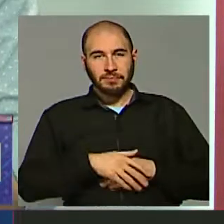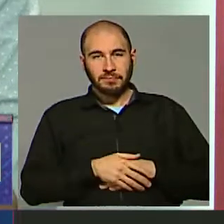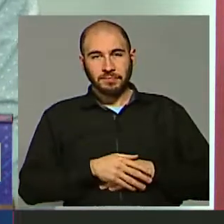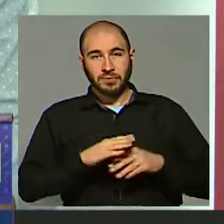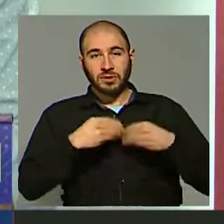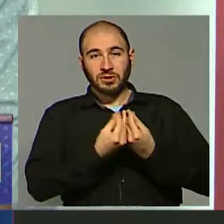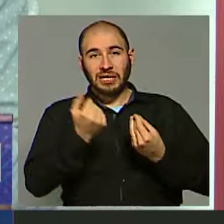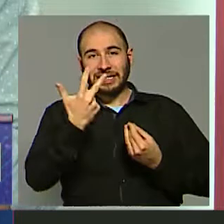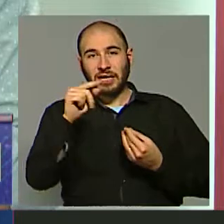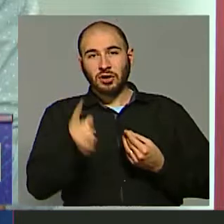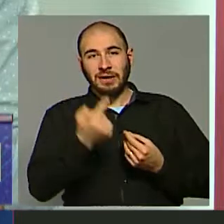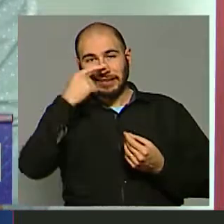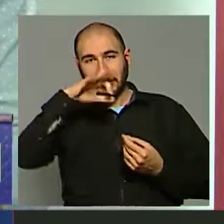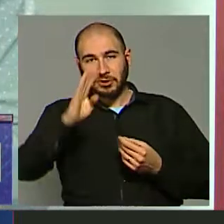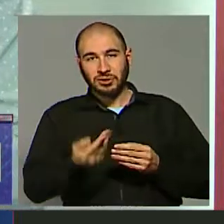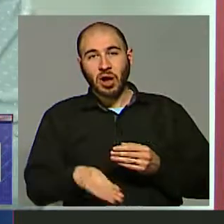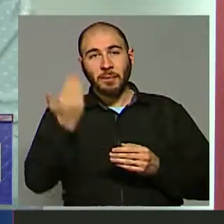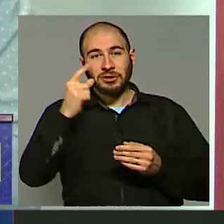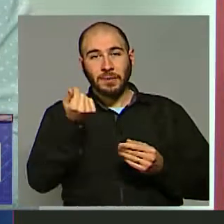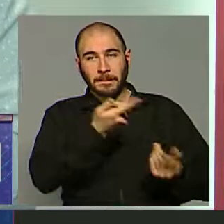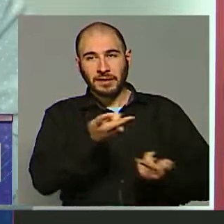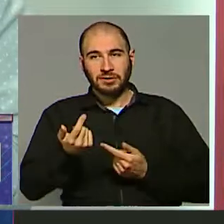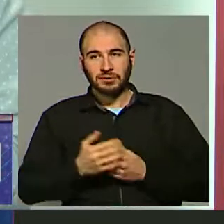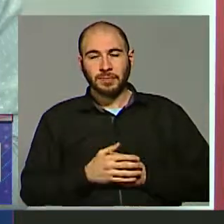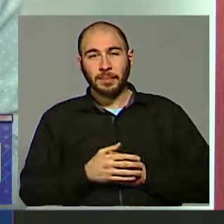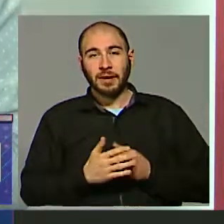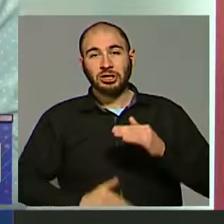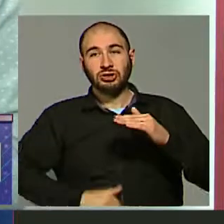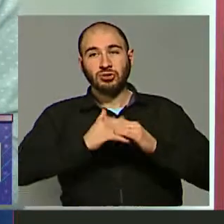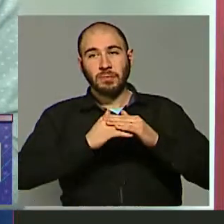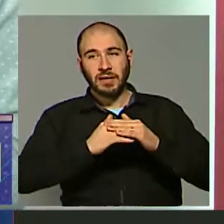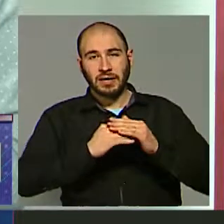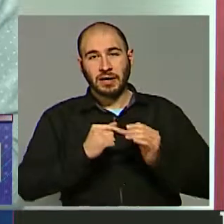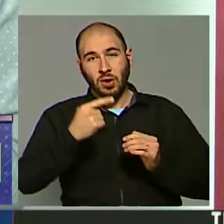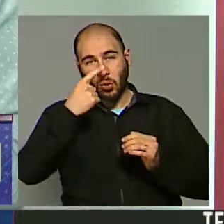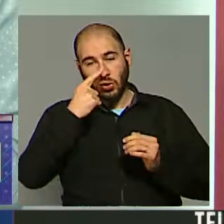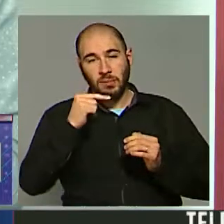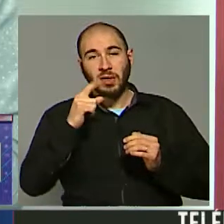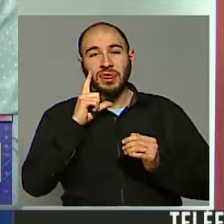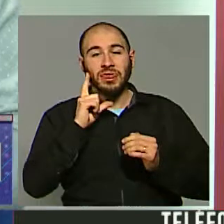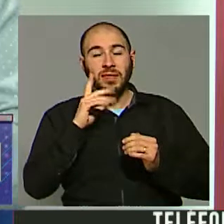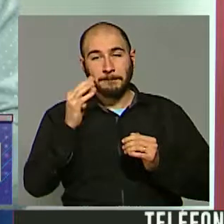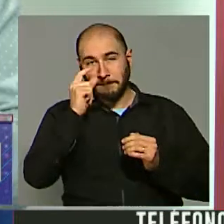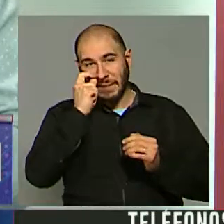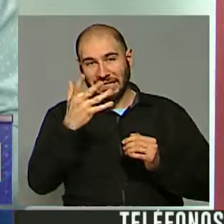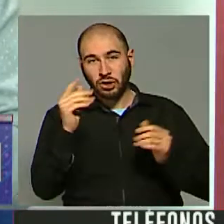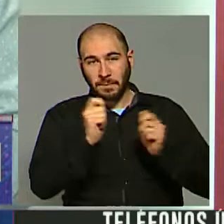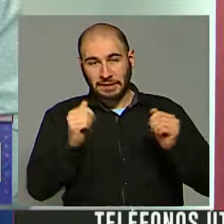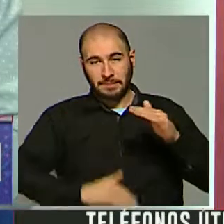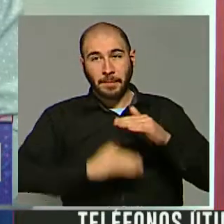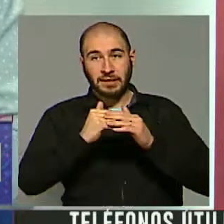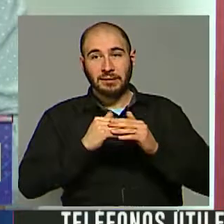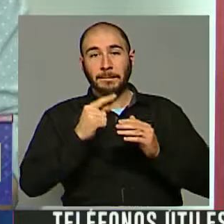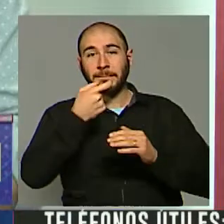del 3,7% de aumento en los precios, el máximo de los últimos 25 meses llevó a que